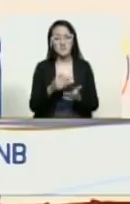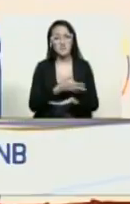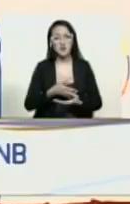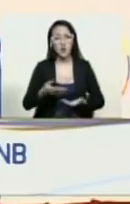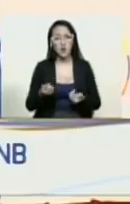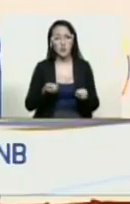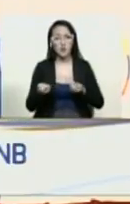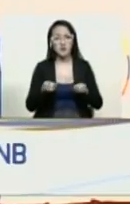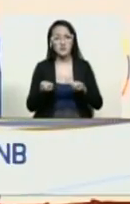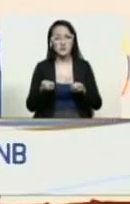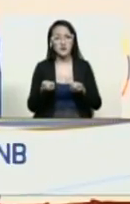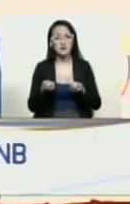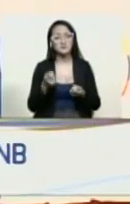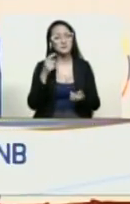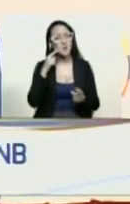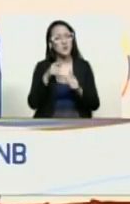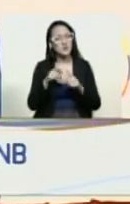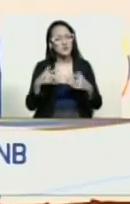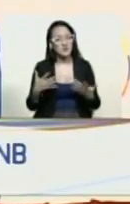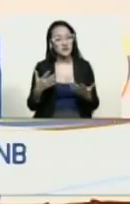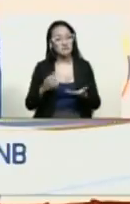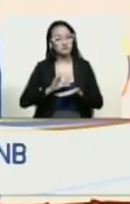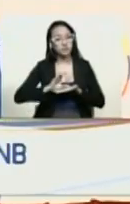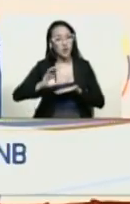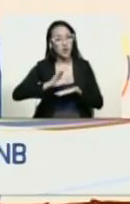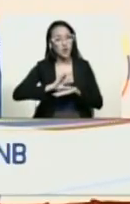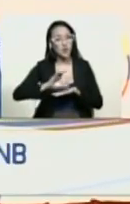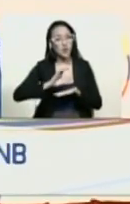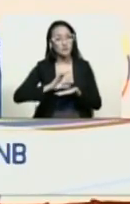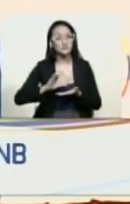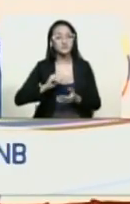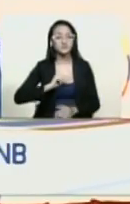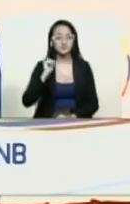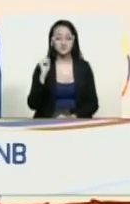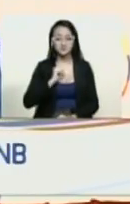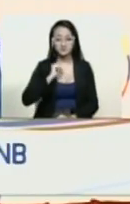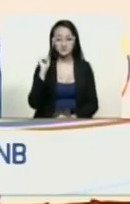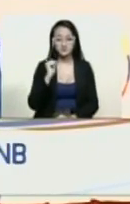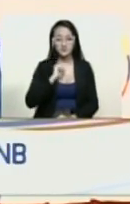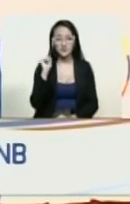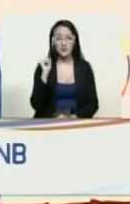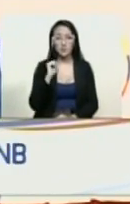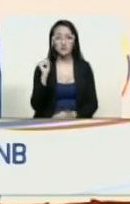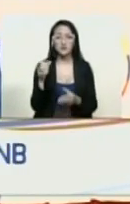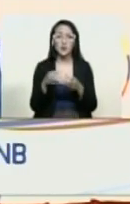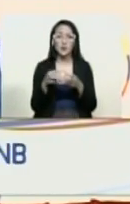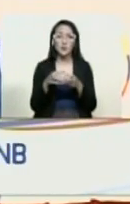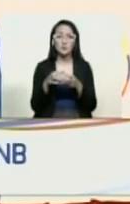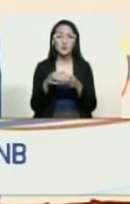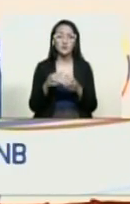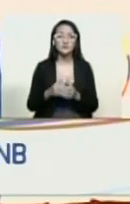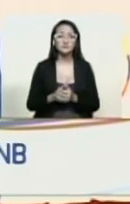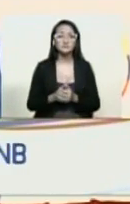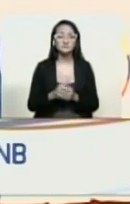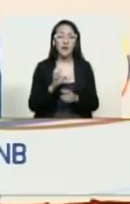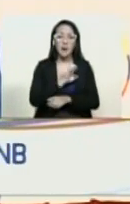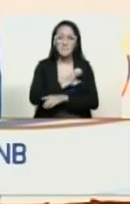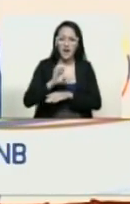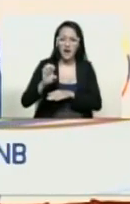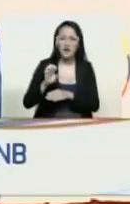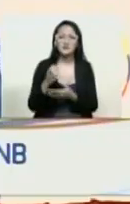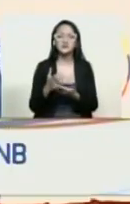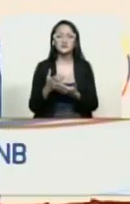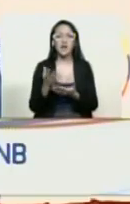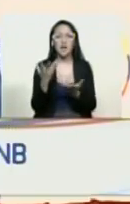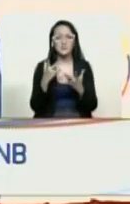2.621.000.000.000 de bolívares con el propósito de dotar a los cuerpos y órganos de seguridad ciudadana, gestión de riesgo, emergencias de carácter